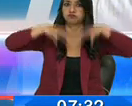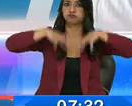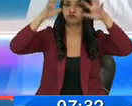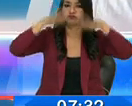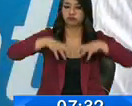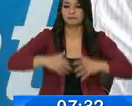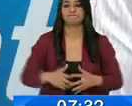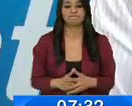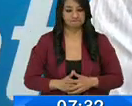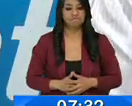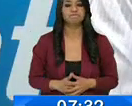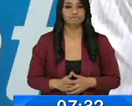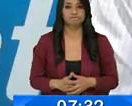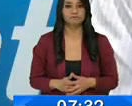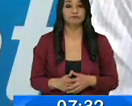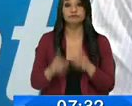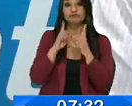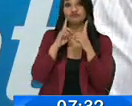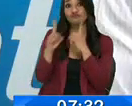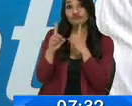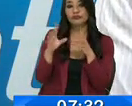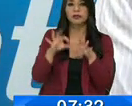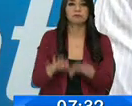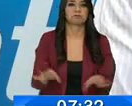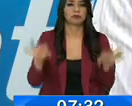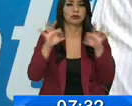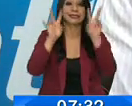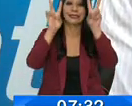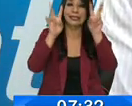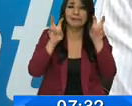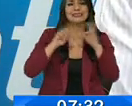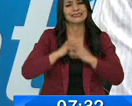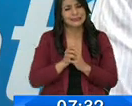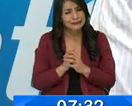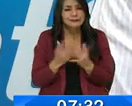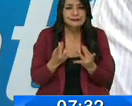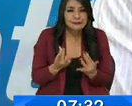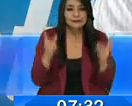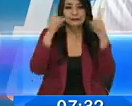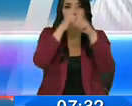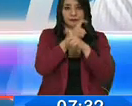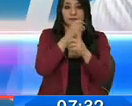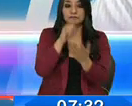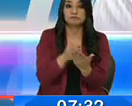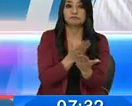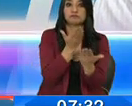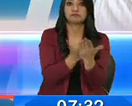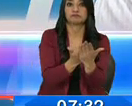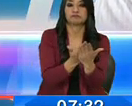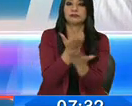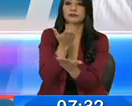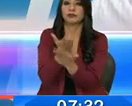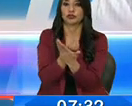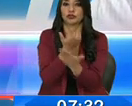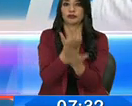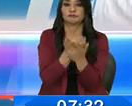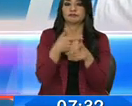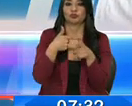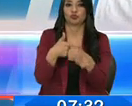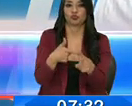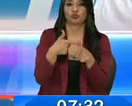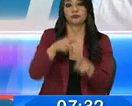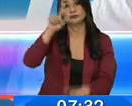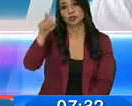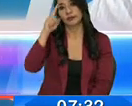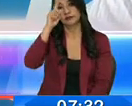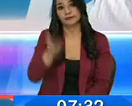Queremos dialogar sobre un tema complejo, difícil, como es este proyecto urgente en materia económica que remitiera el